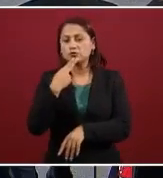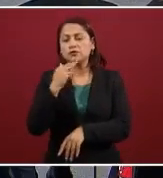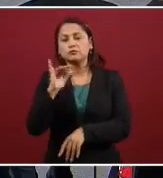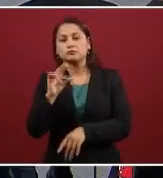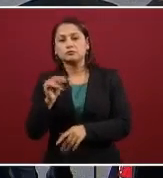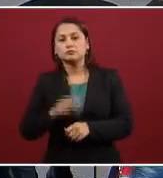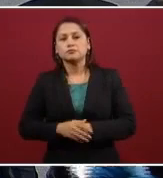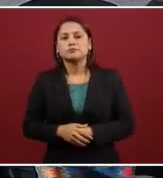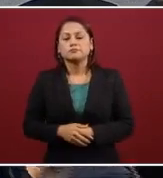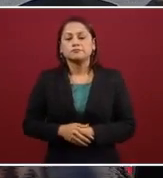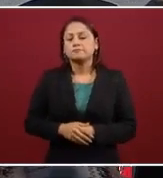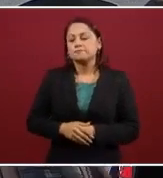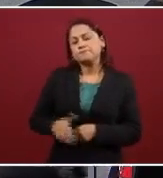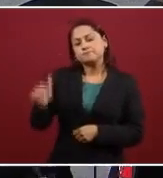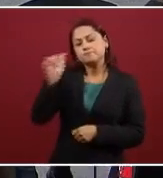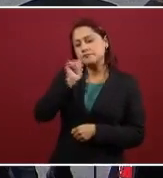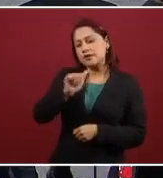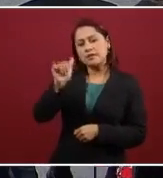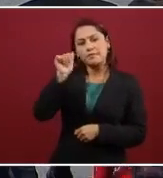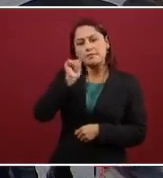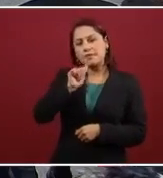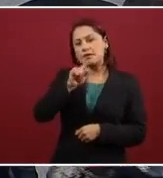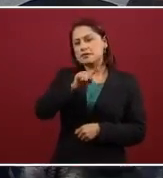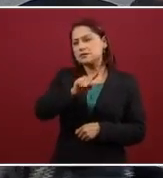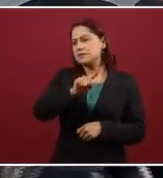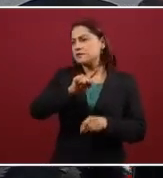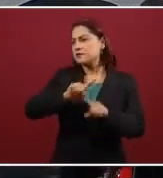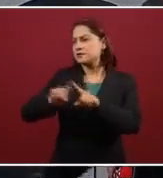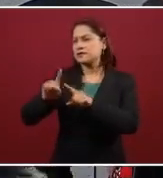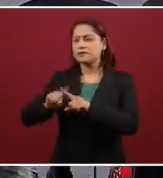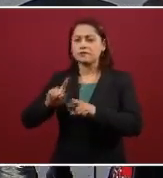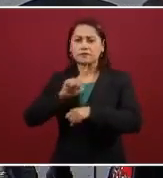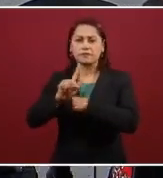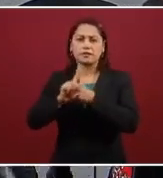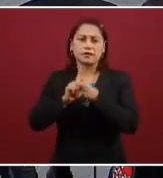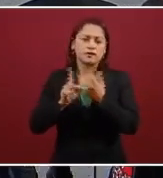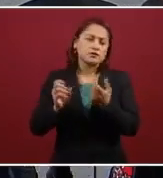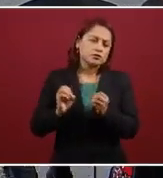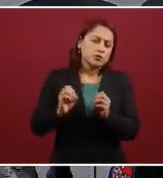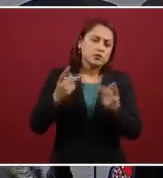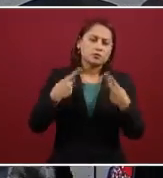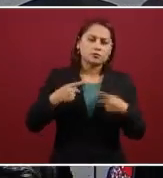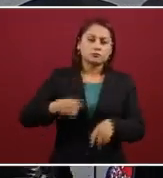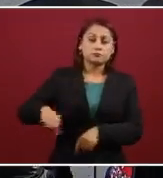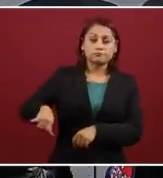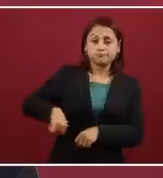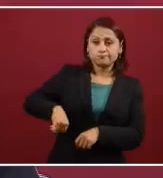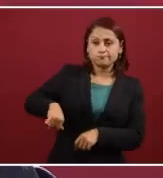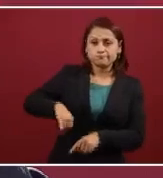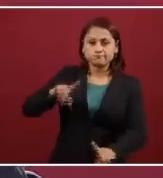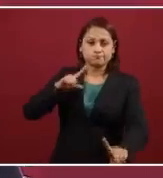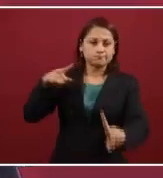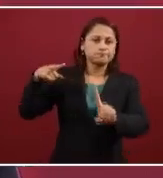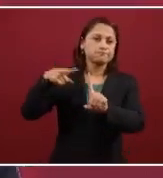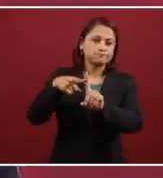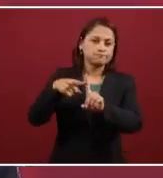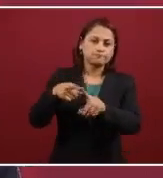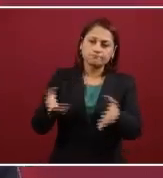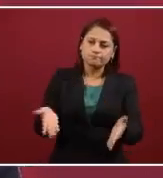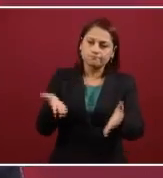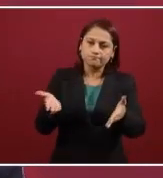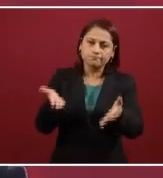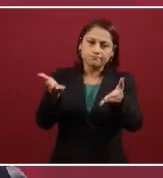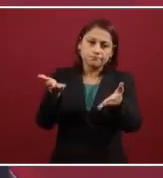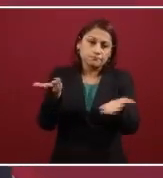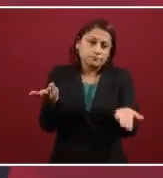Siempre hay una representación de intereses, porque evidentemente los promoventes, y así está establecido en el sistema de